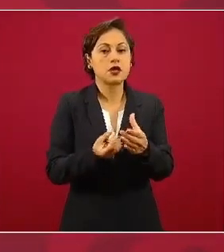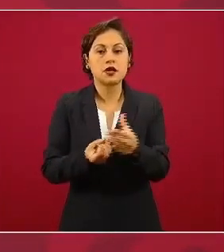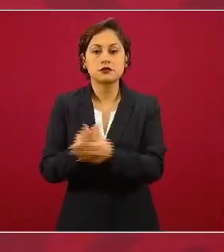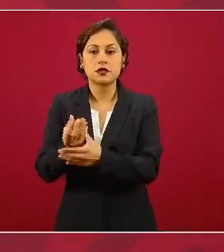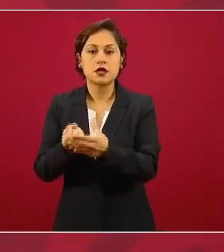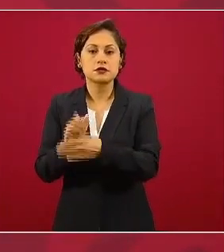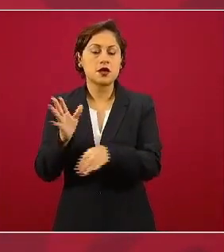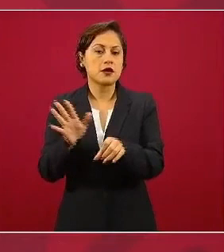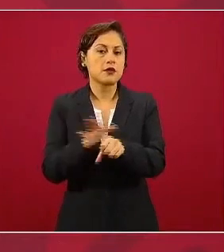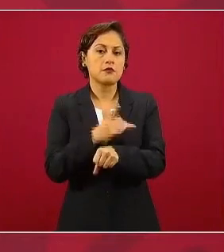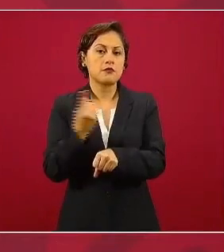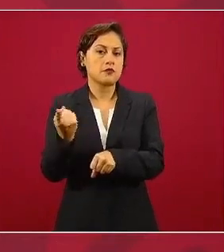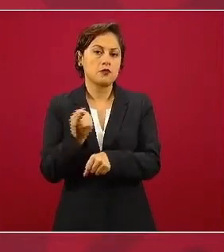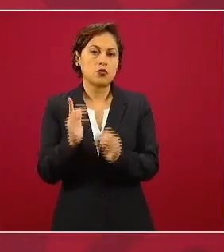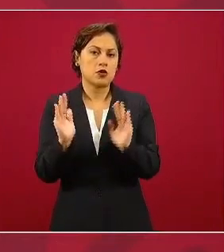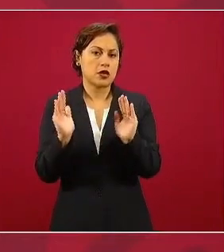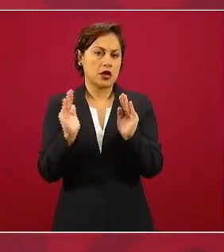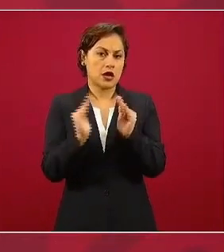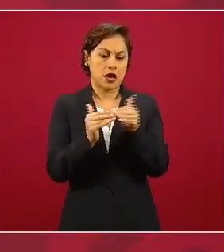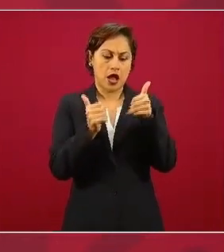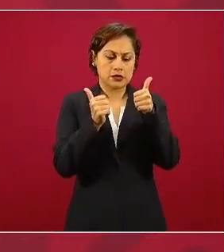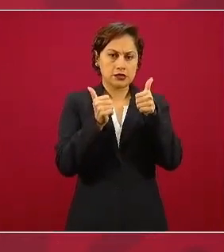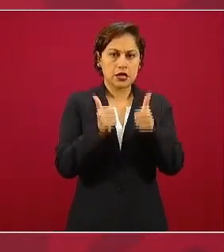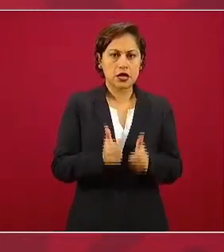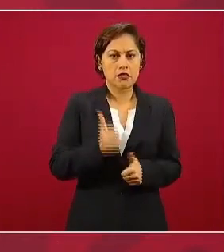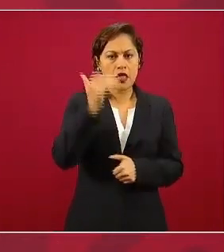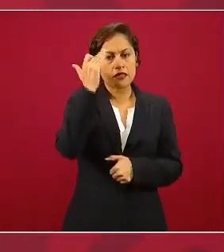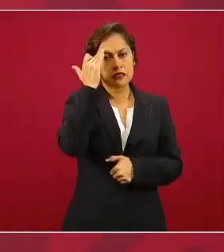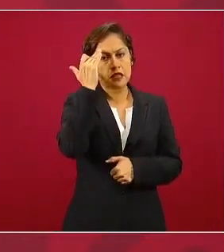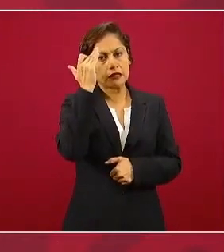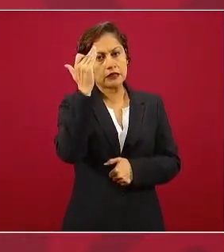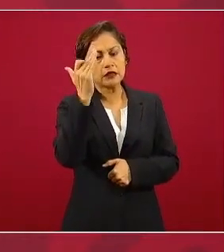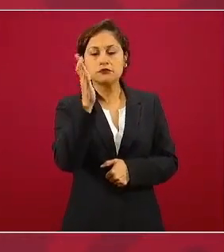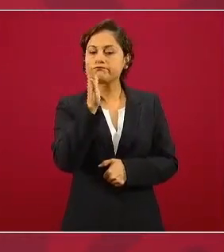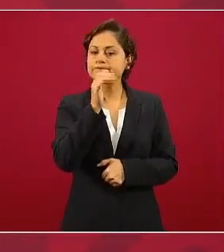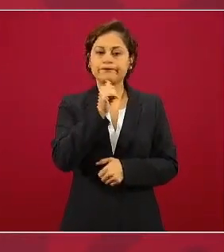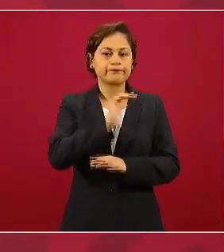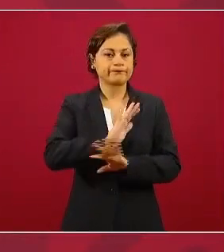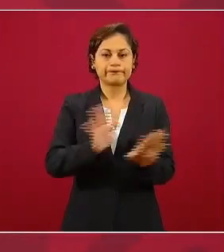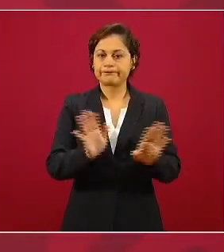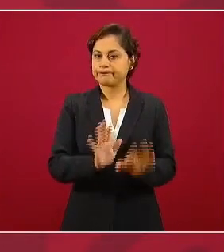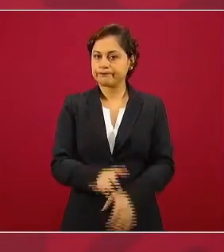quedarnos solo en nuestras casas.